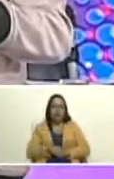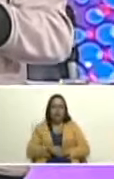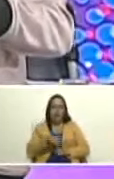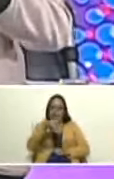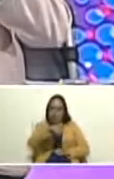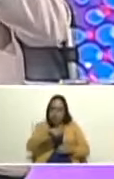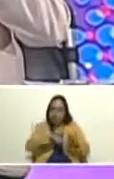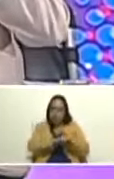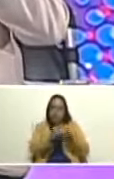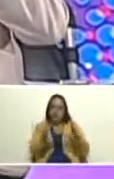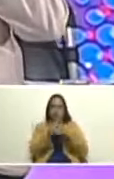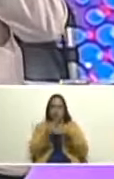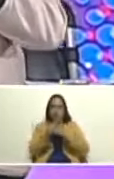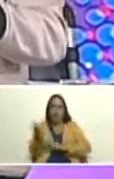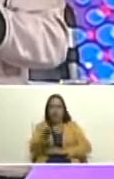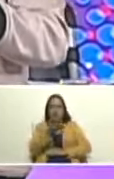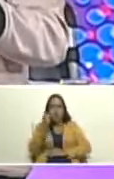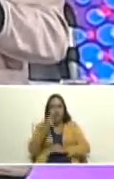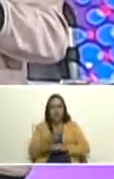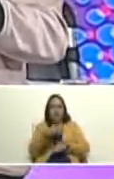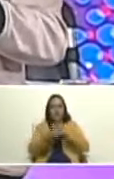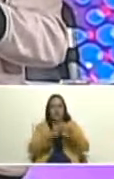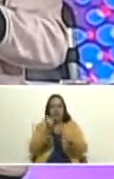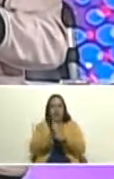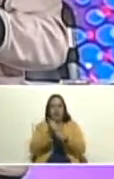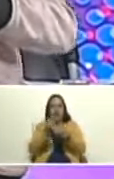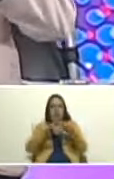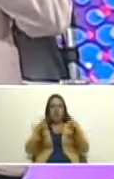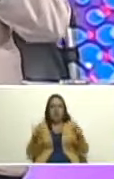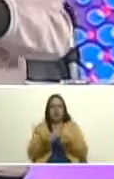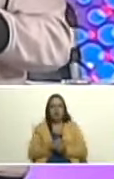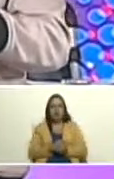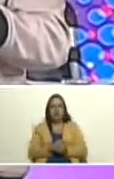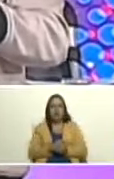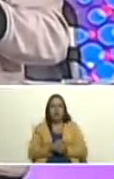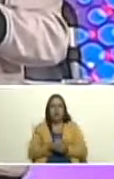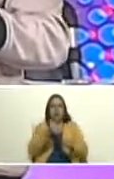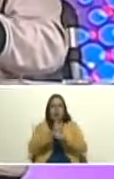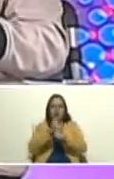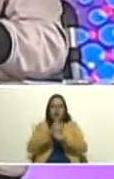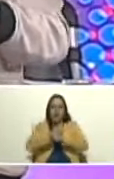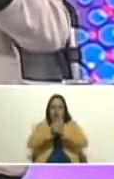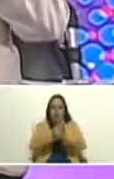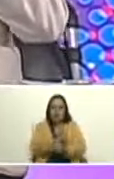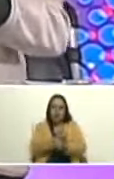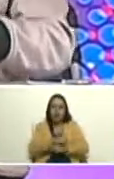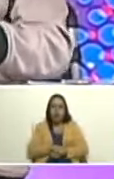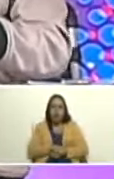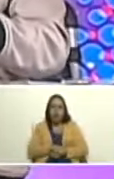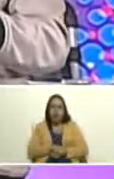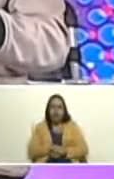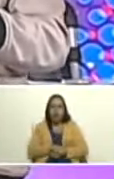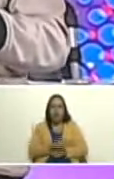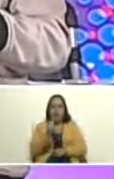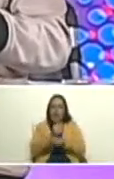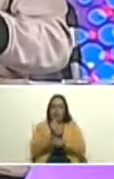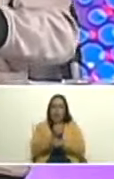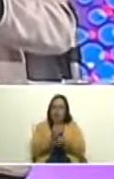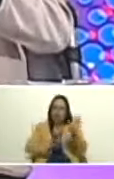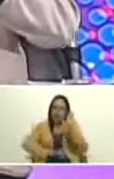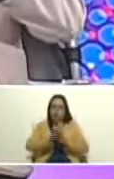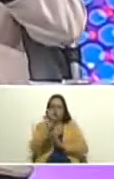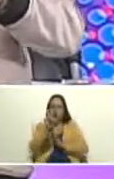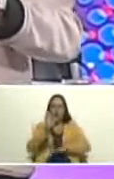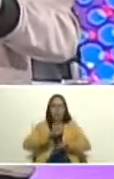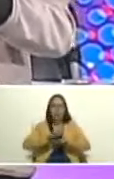hogar, sean ustedes factores de paz, factores de amor, factores de crecimiento,